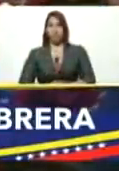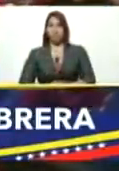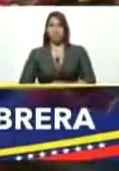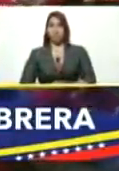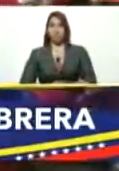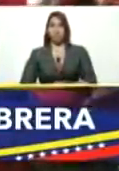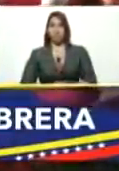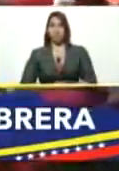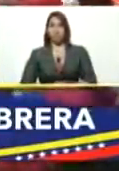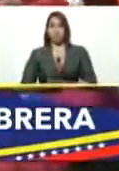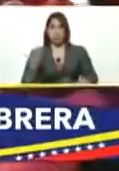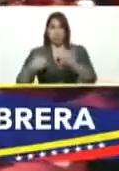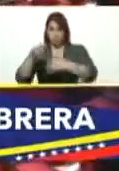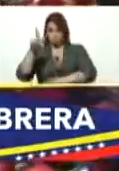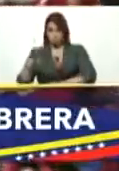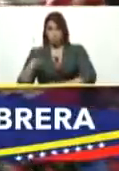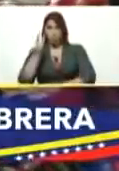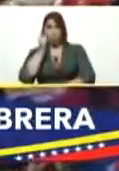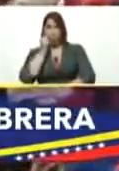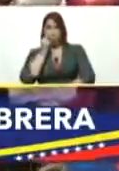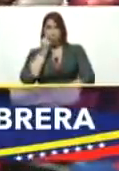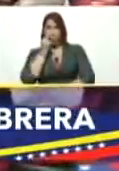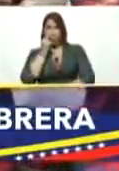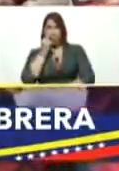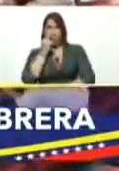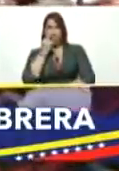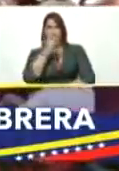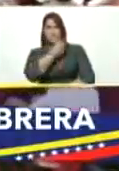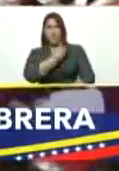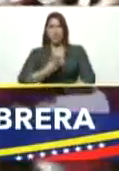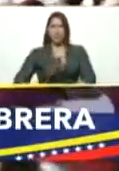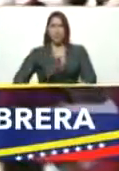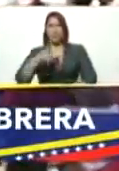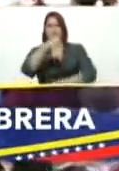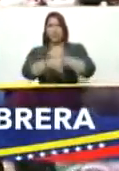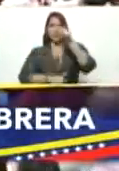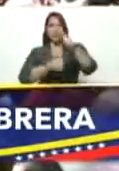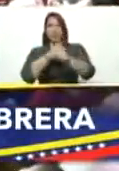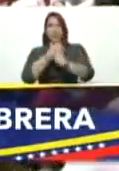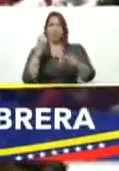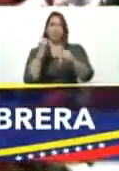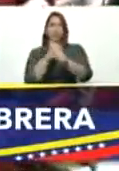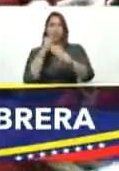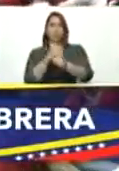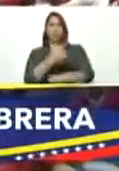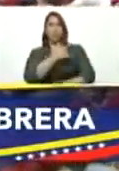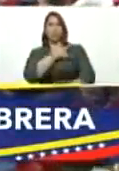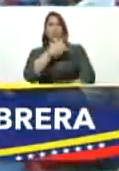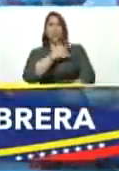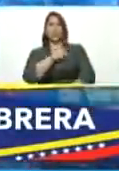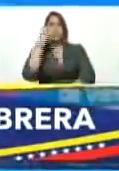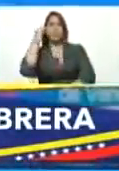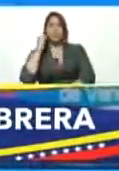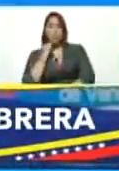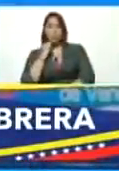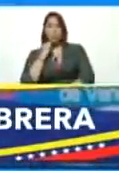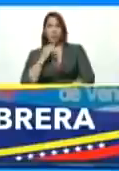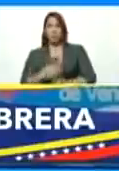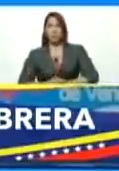era osvaldo verá presidente de la asociación de empleados de la universidad simón bolívar